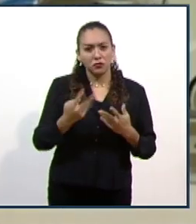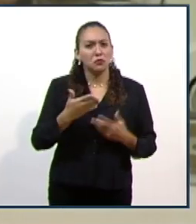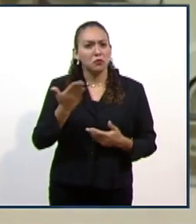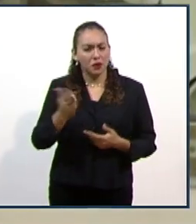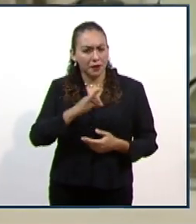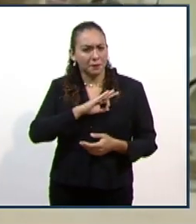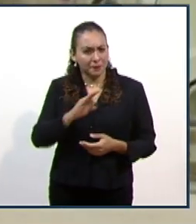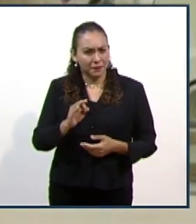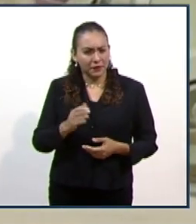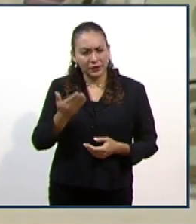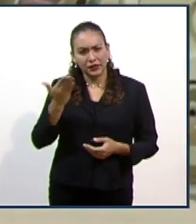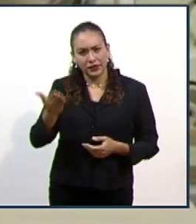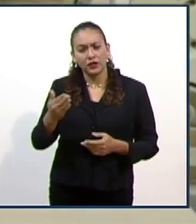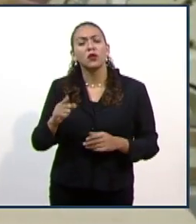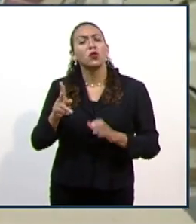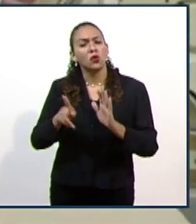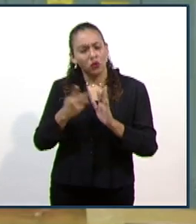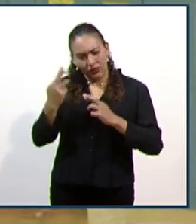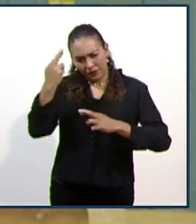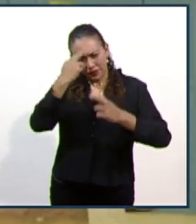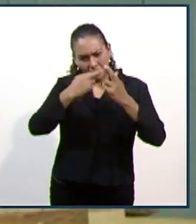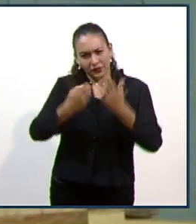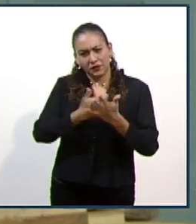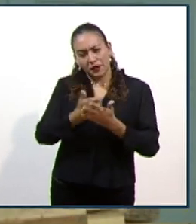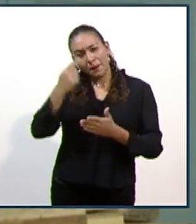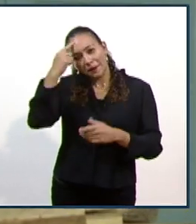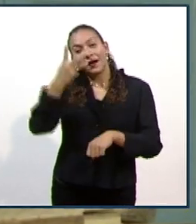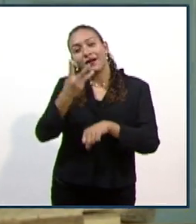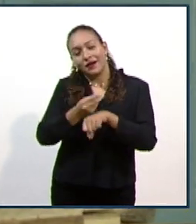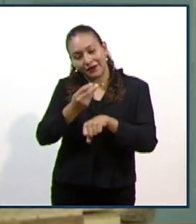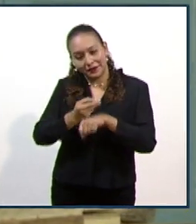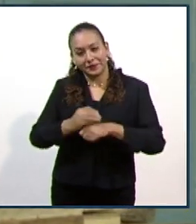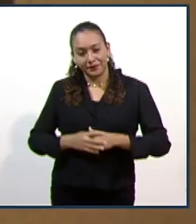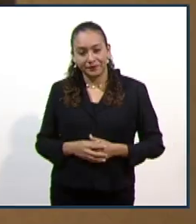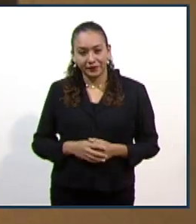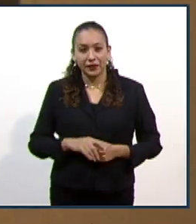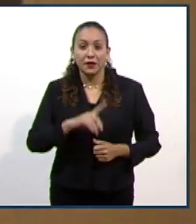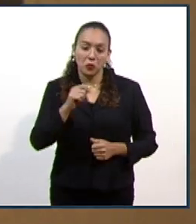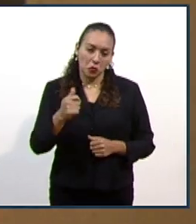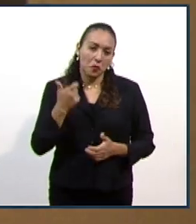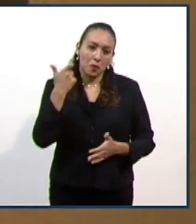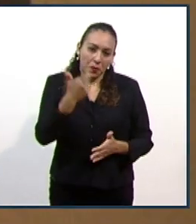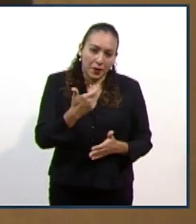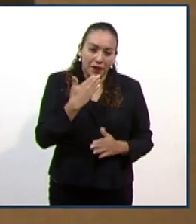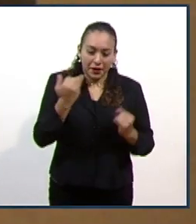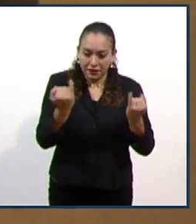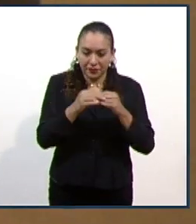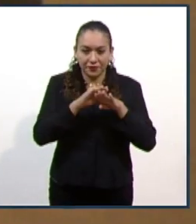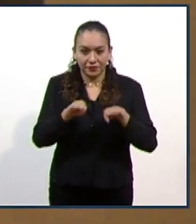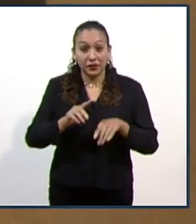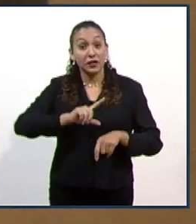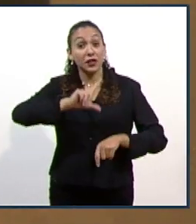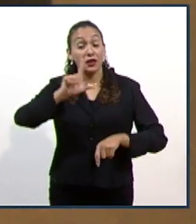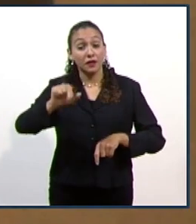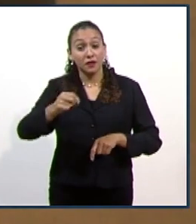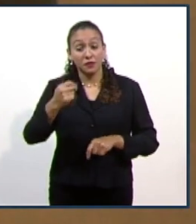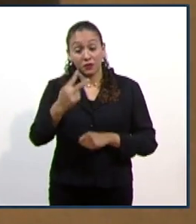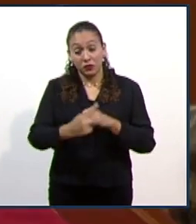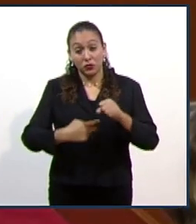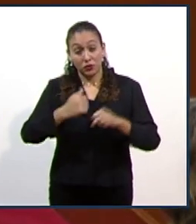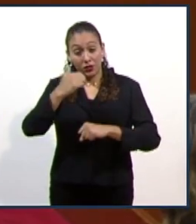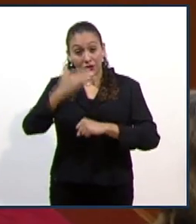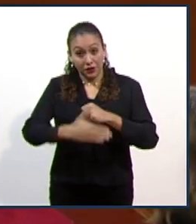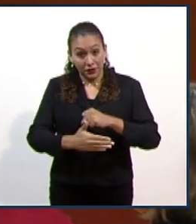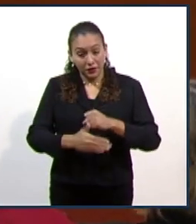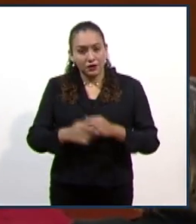solicitar respectivamente su revisión para modificar la cuantía. Además, transcurrido el periodo de adaptación, la pensión